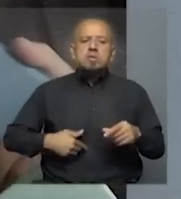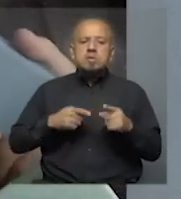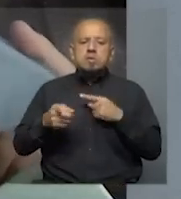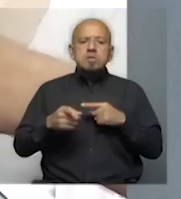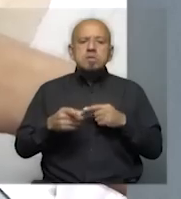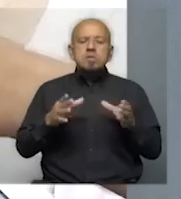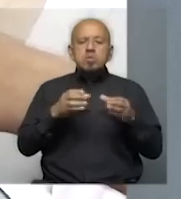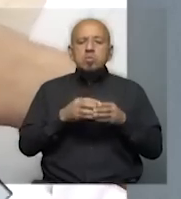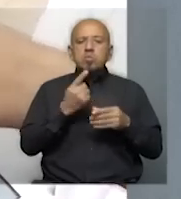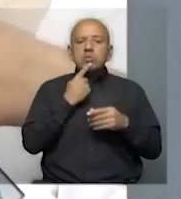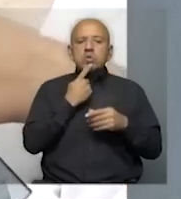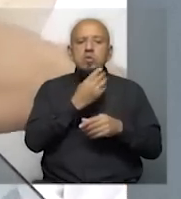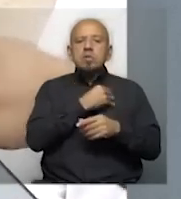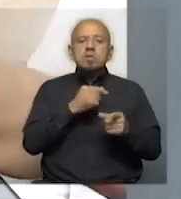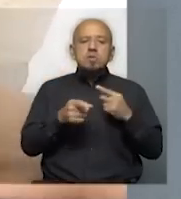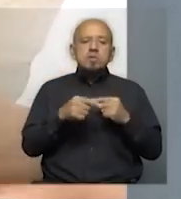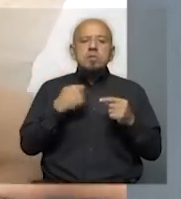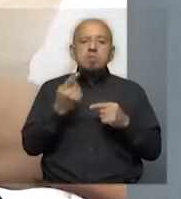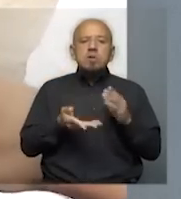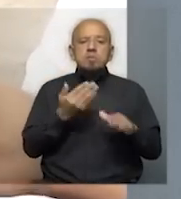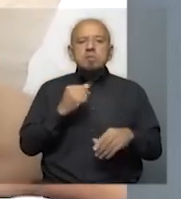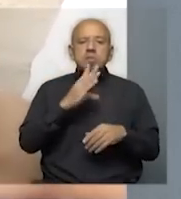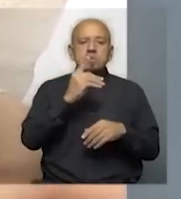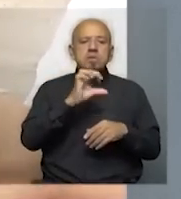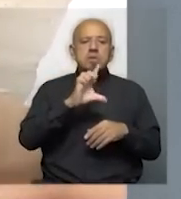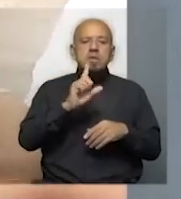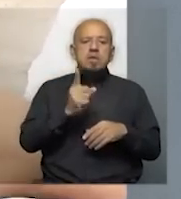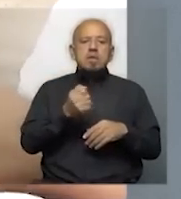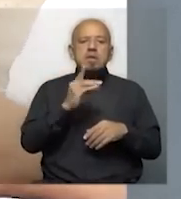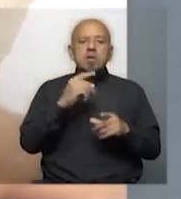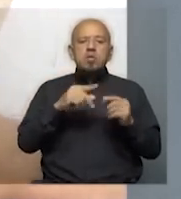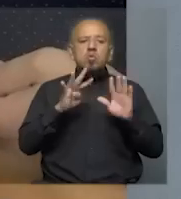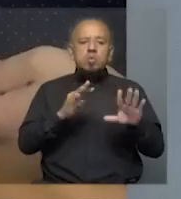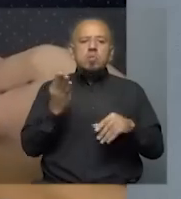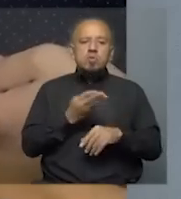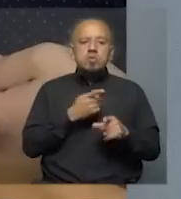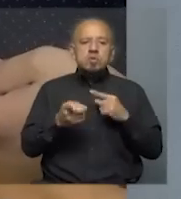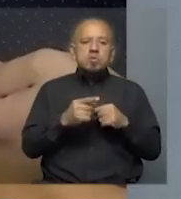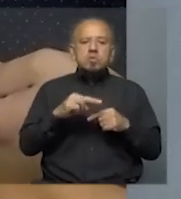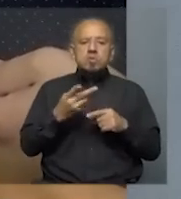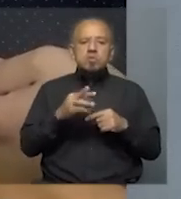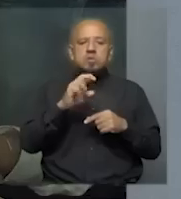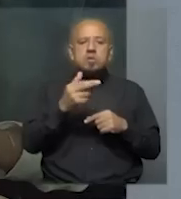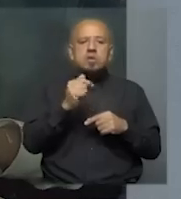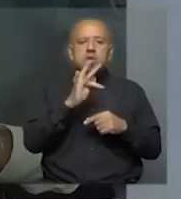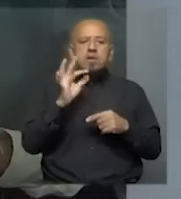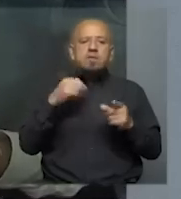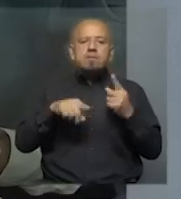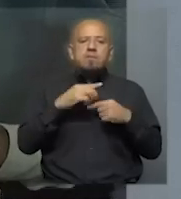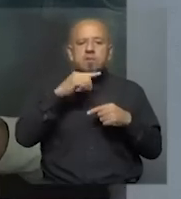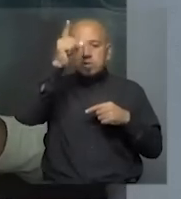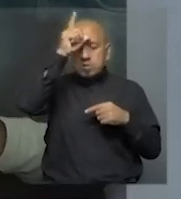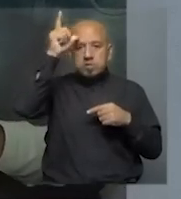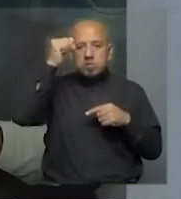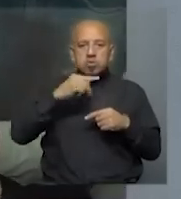del Partido Nacional señalaron que el más mencionado fue Álvaro Delgado, con un 9%, seguido por Laura Raffo y Lacalle Pou, ambos